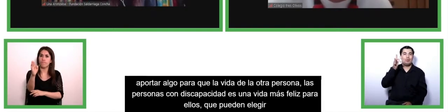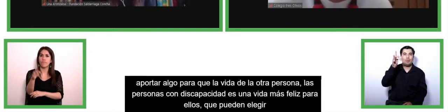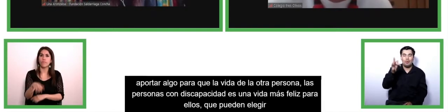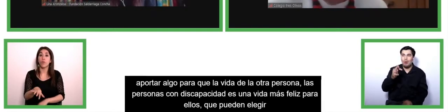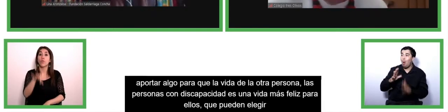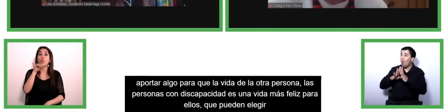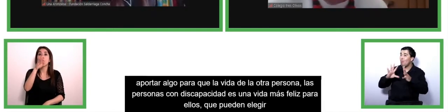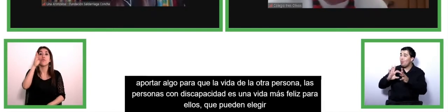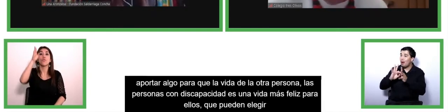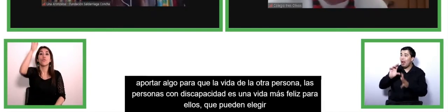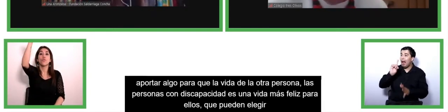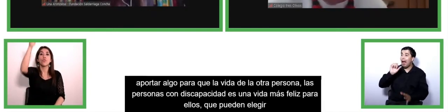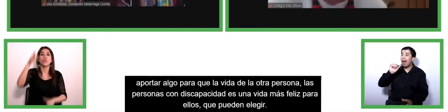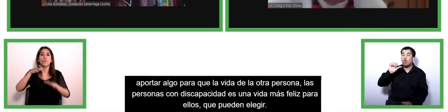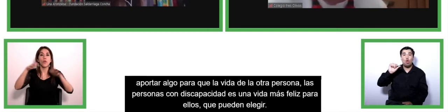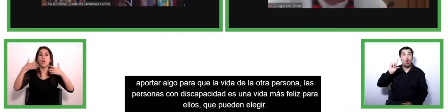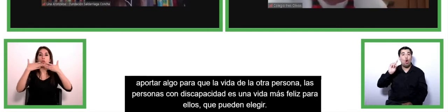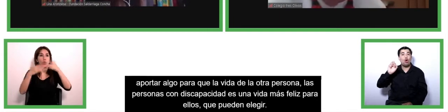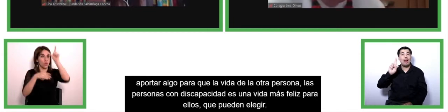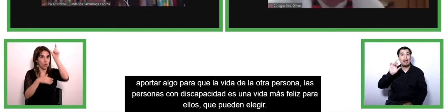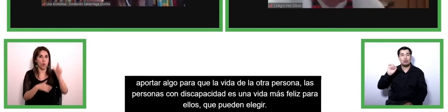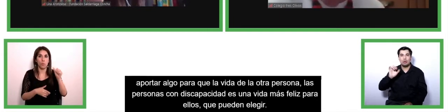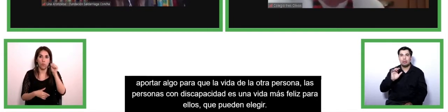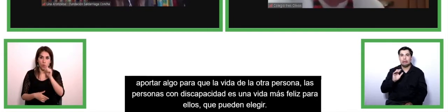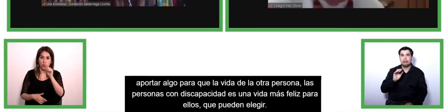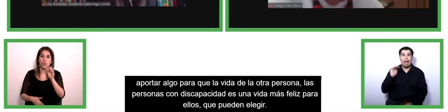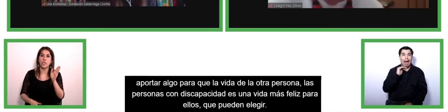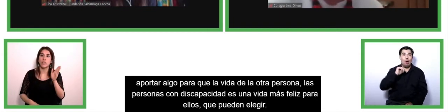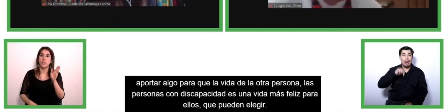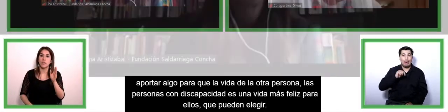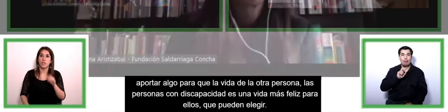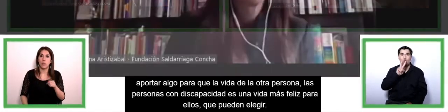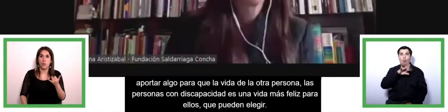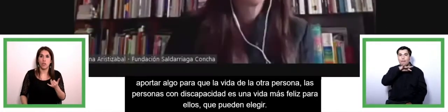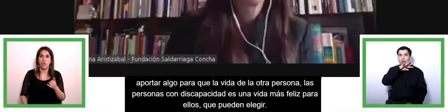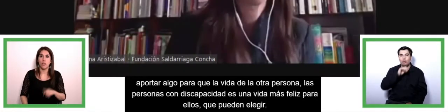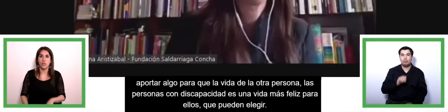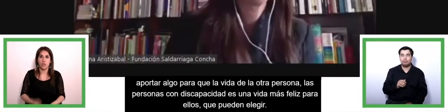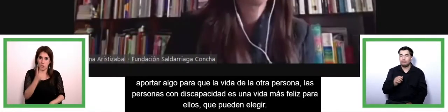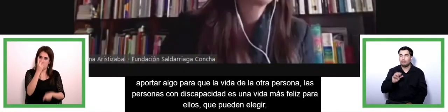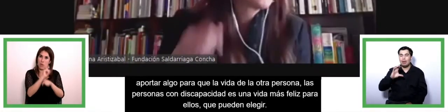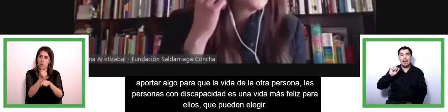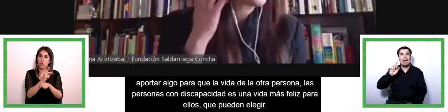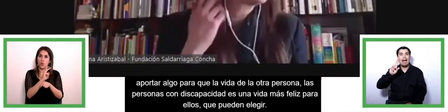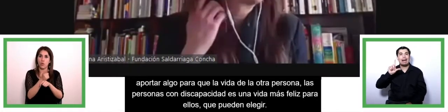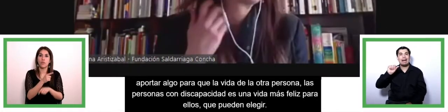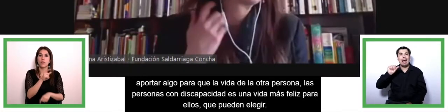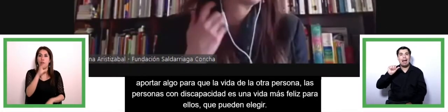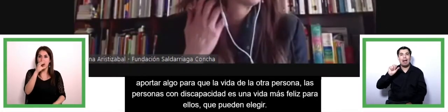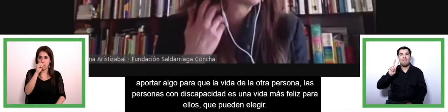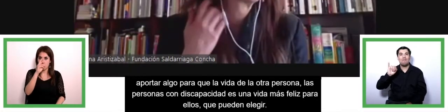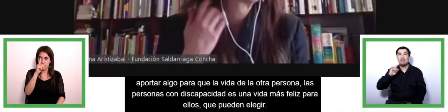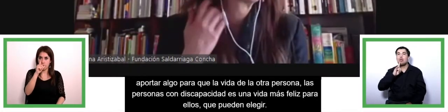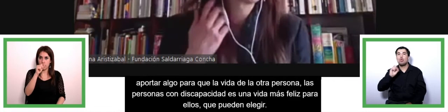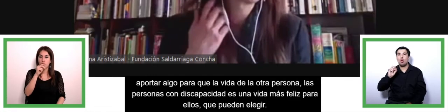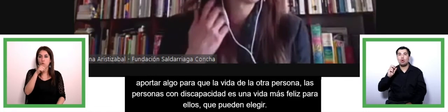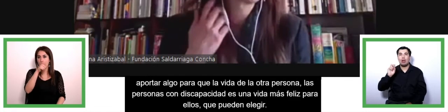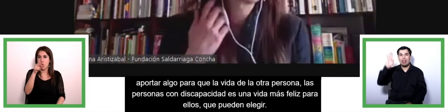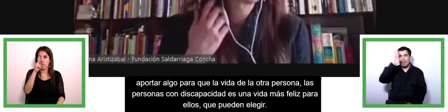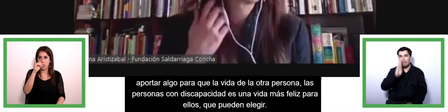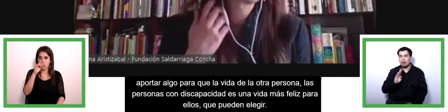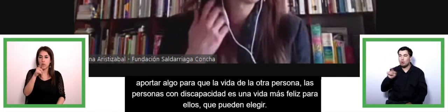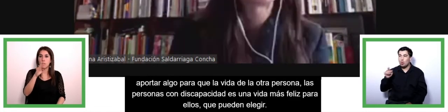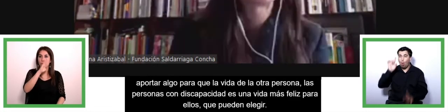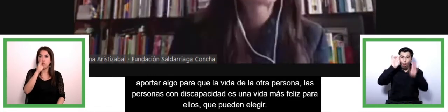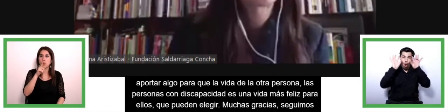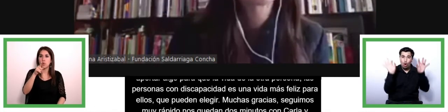gracias, Adoración. Seguimos muy rápido, ya nos quedan solo 2 minutos con Carla y Víctor. Desde Brasil, un consejo para todos los